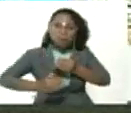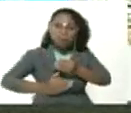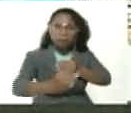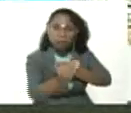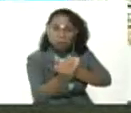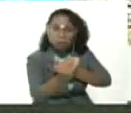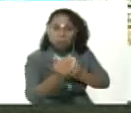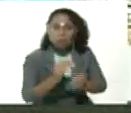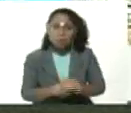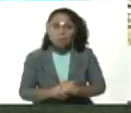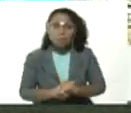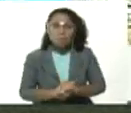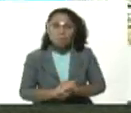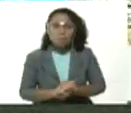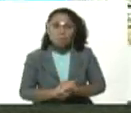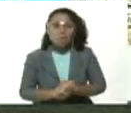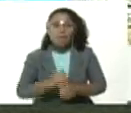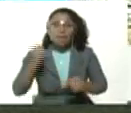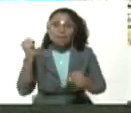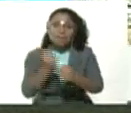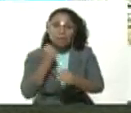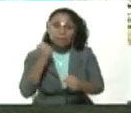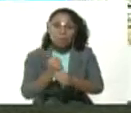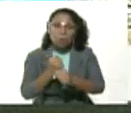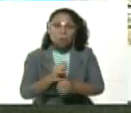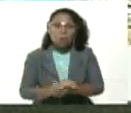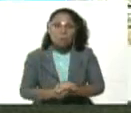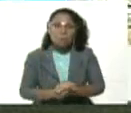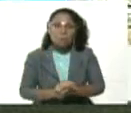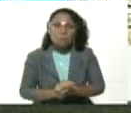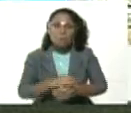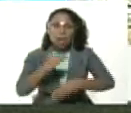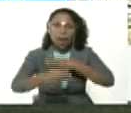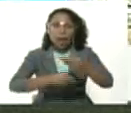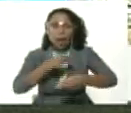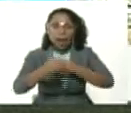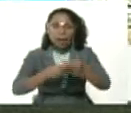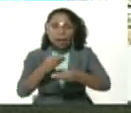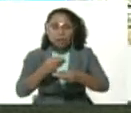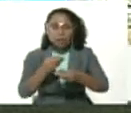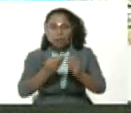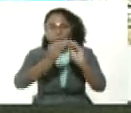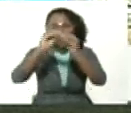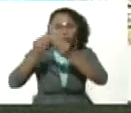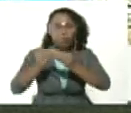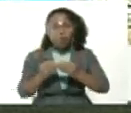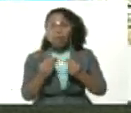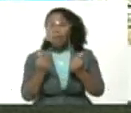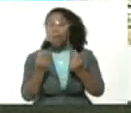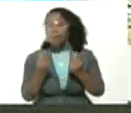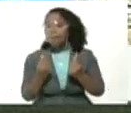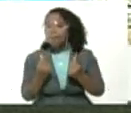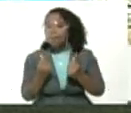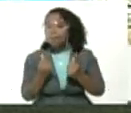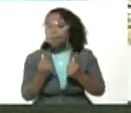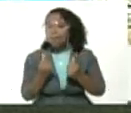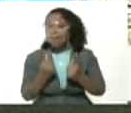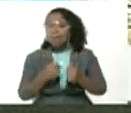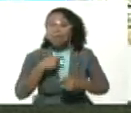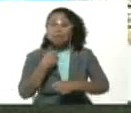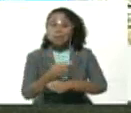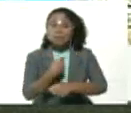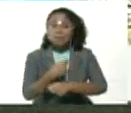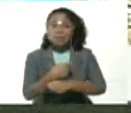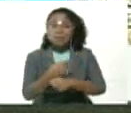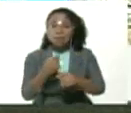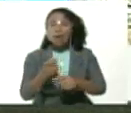economía del trabajo, basado en la creación de riqueza, ir sustentando con la creación de riqueza